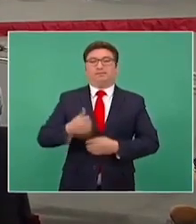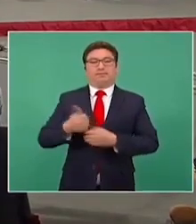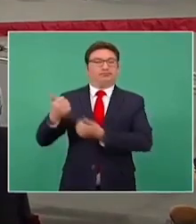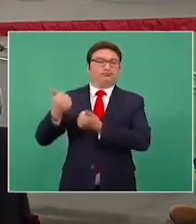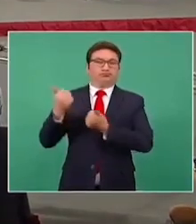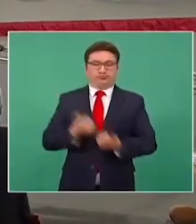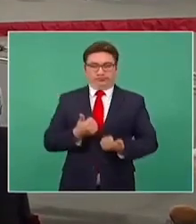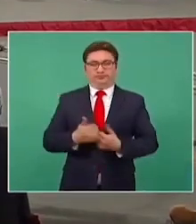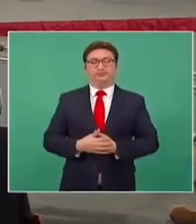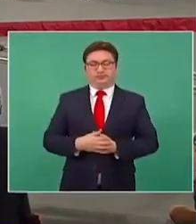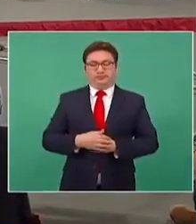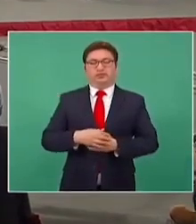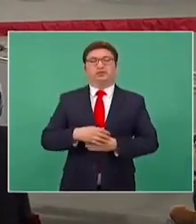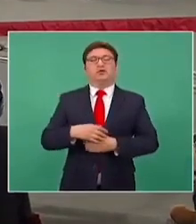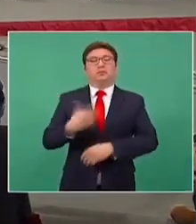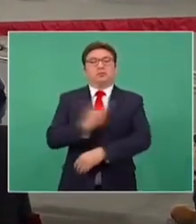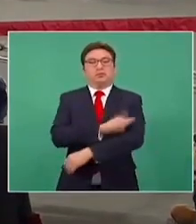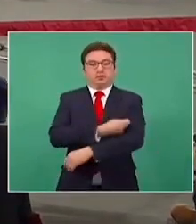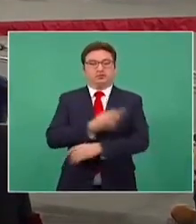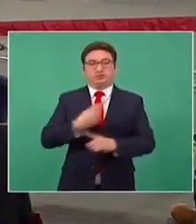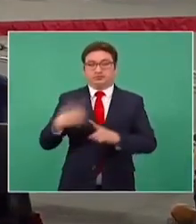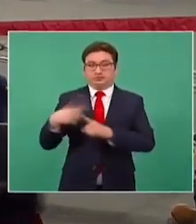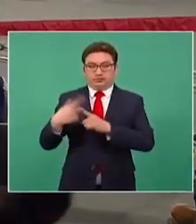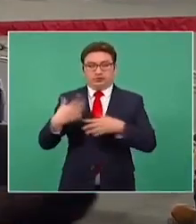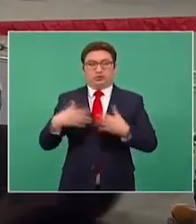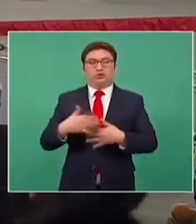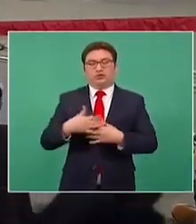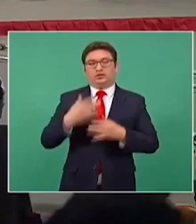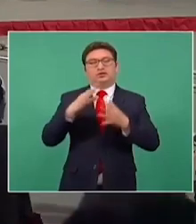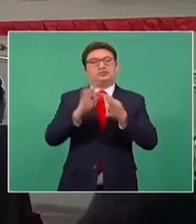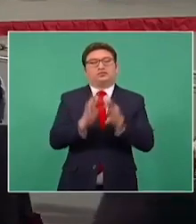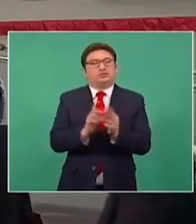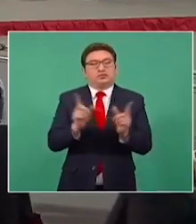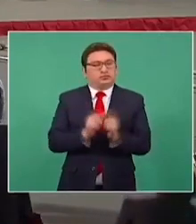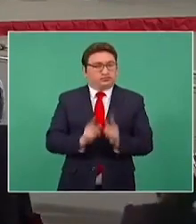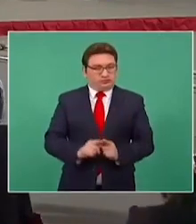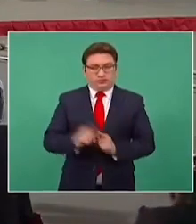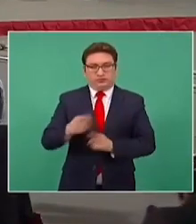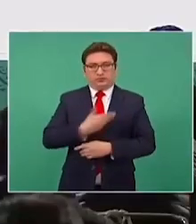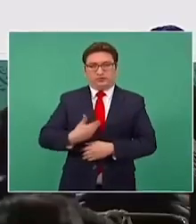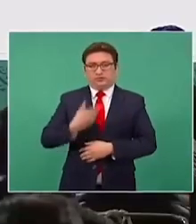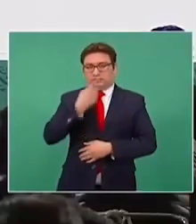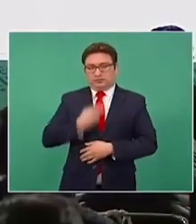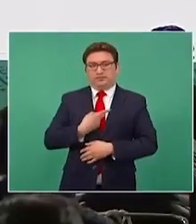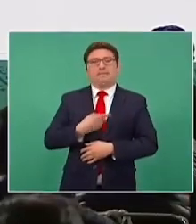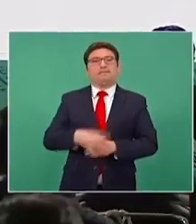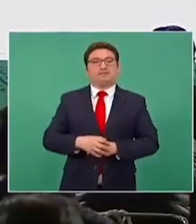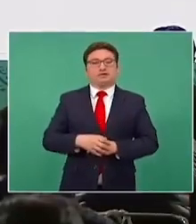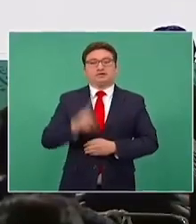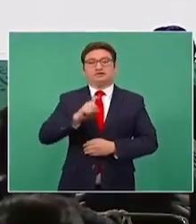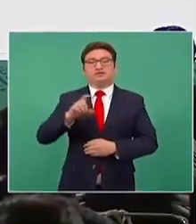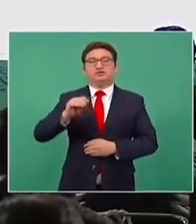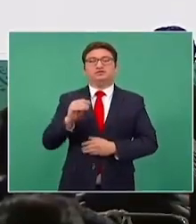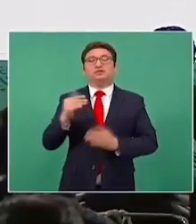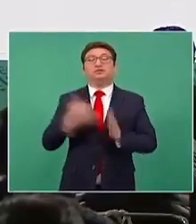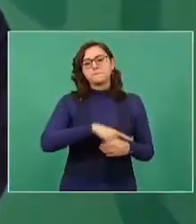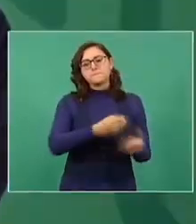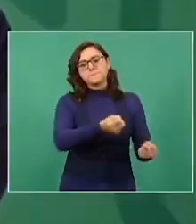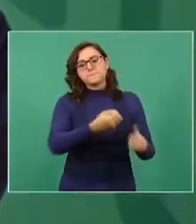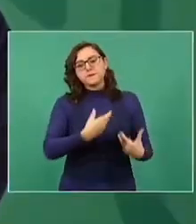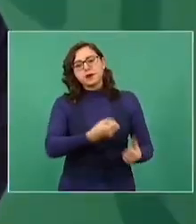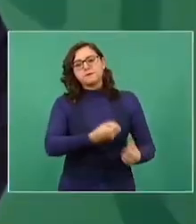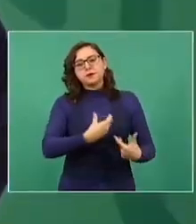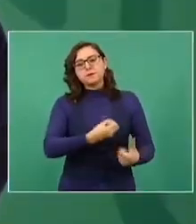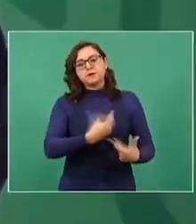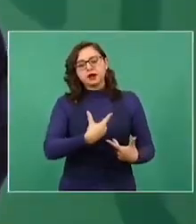recordemos, indicó y recomendó a la población de todo el mundo evitar las reuniones de fin de año y evitar las reuniones